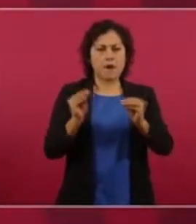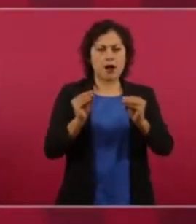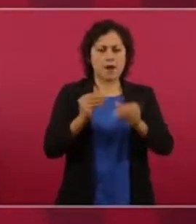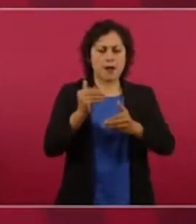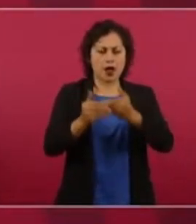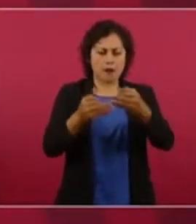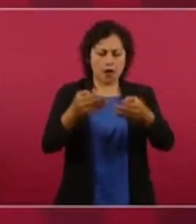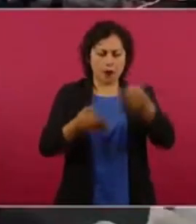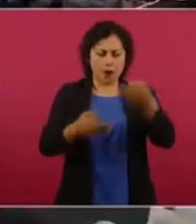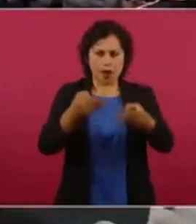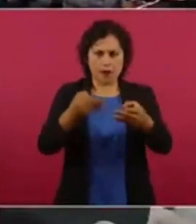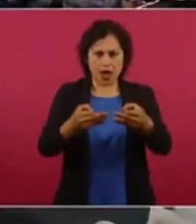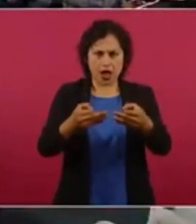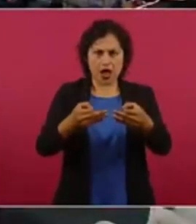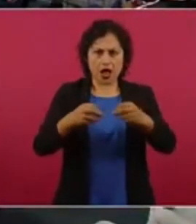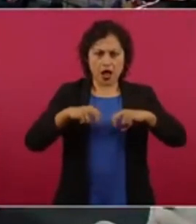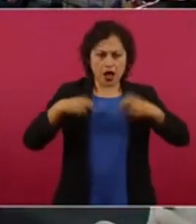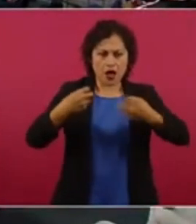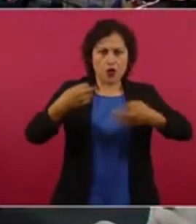el proceso